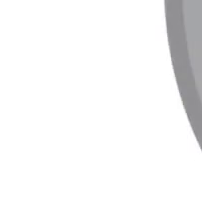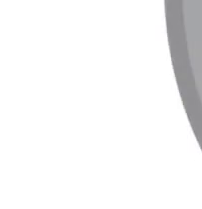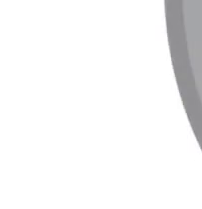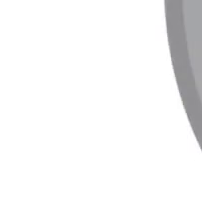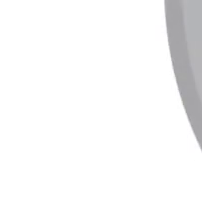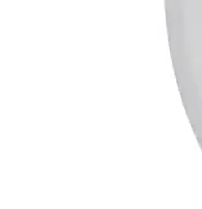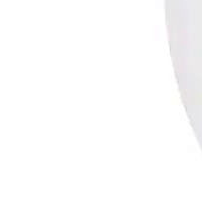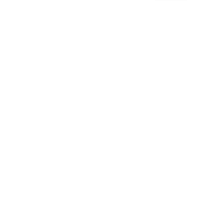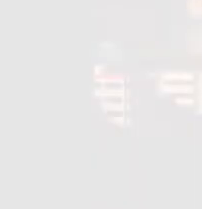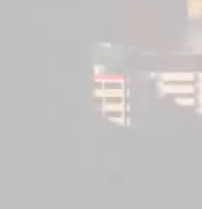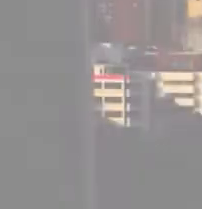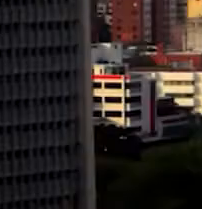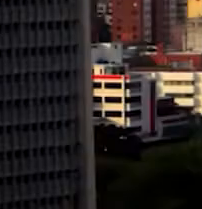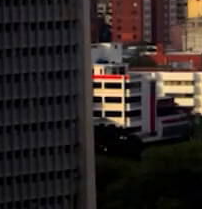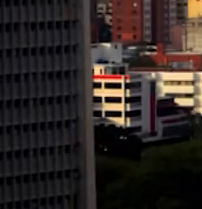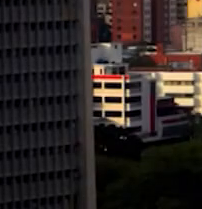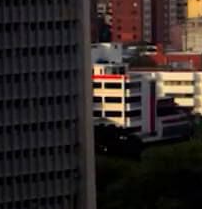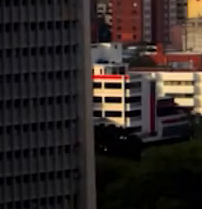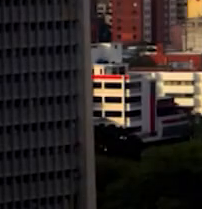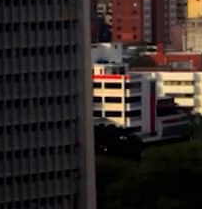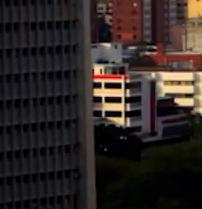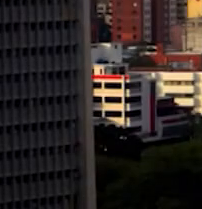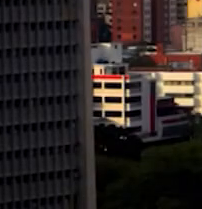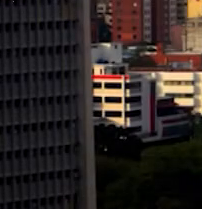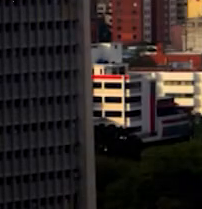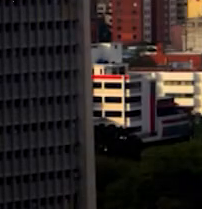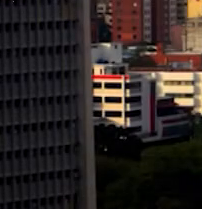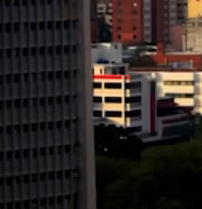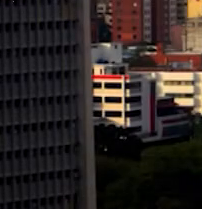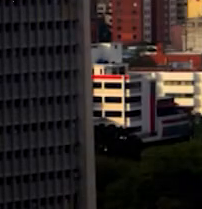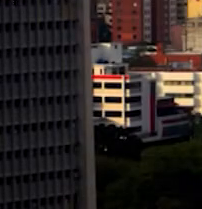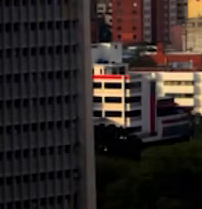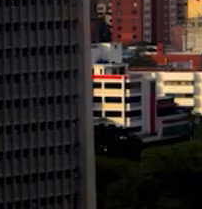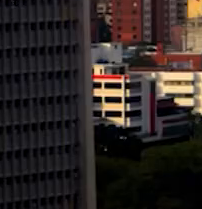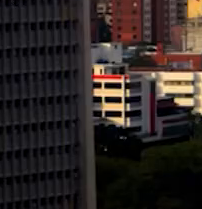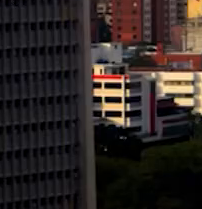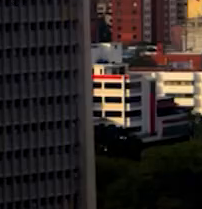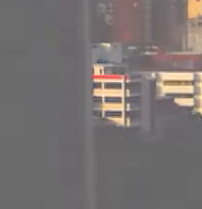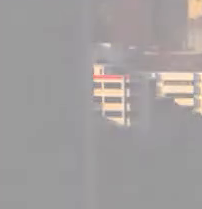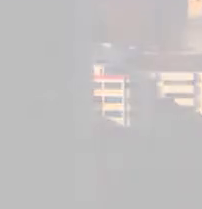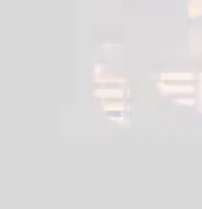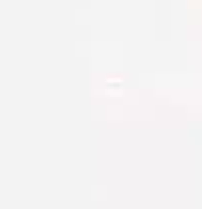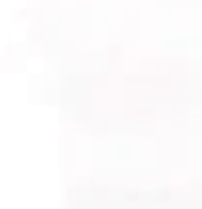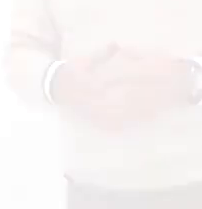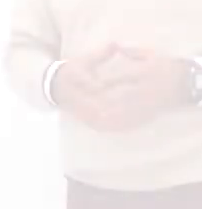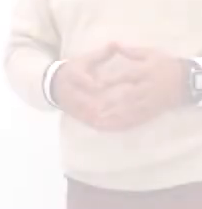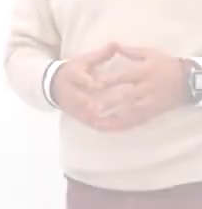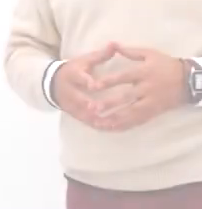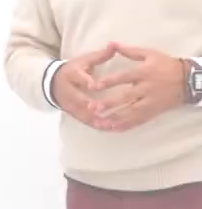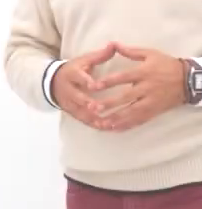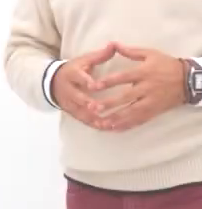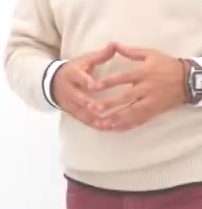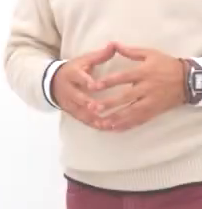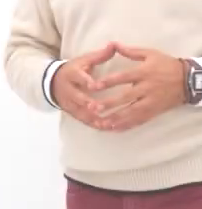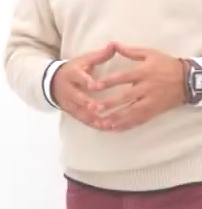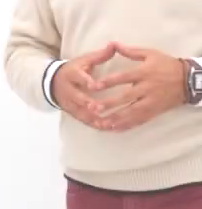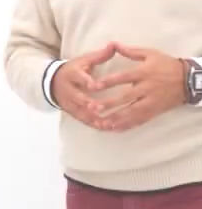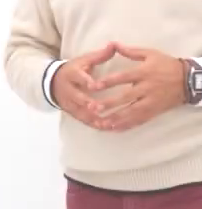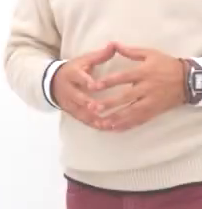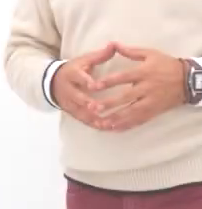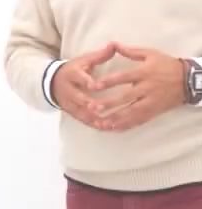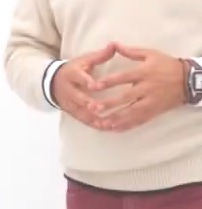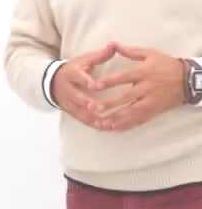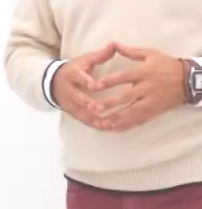Ya puedes conseguir la línea de medicamentos Dr. Rojas en Cali. Llama a nuestra distribuidora oficial al